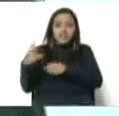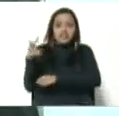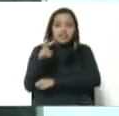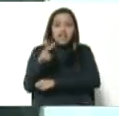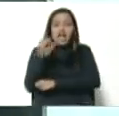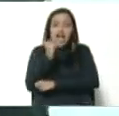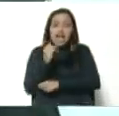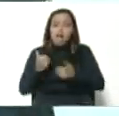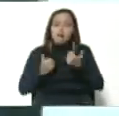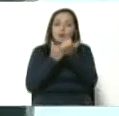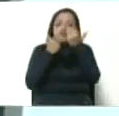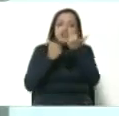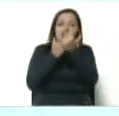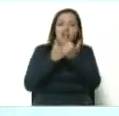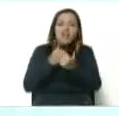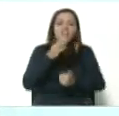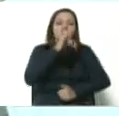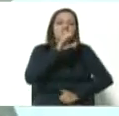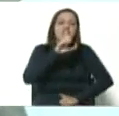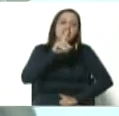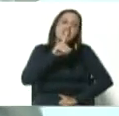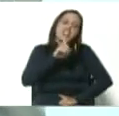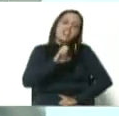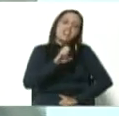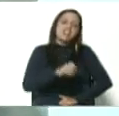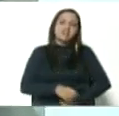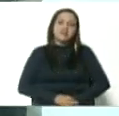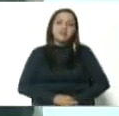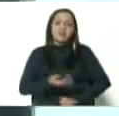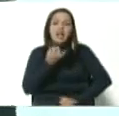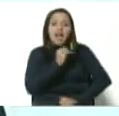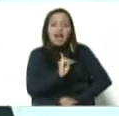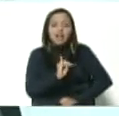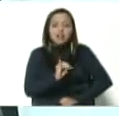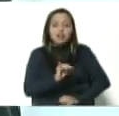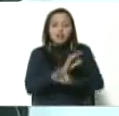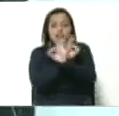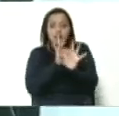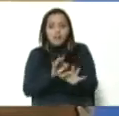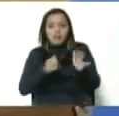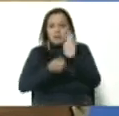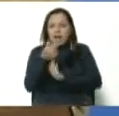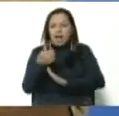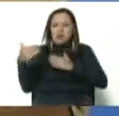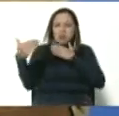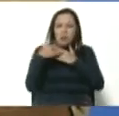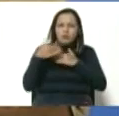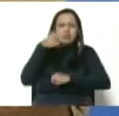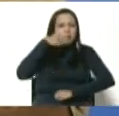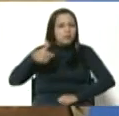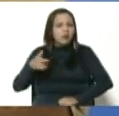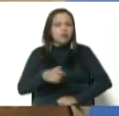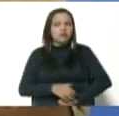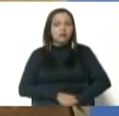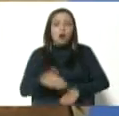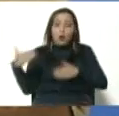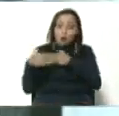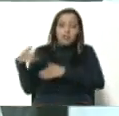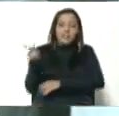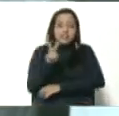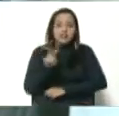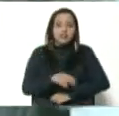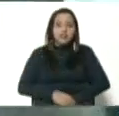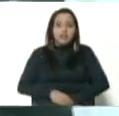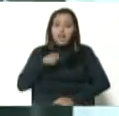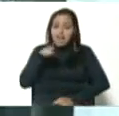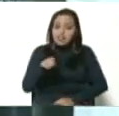Fedecámaras, vergonzosamente se convirtió en un instrumento más de agresión contra el pueblo, contra Venezuela, en esta